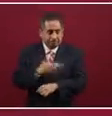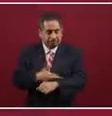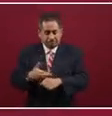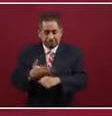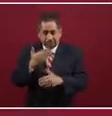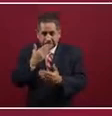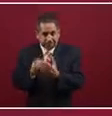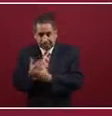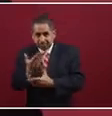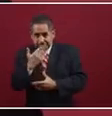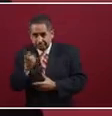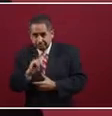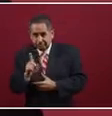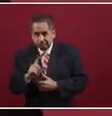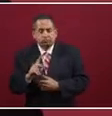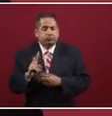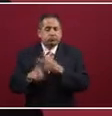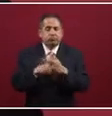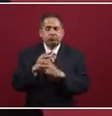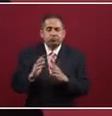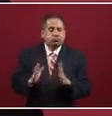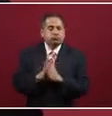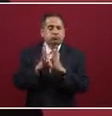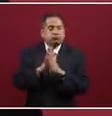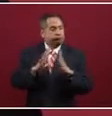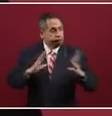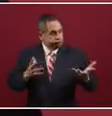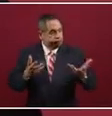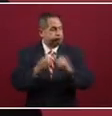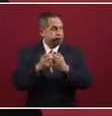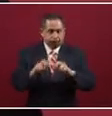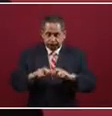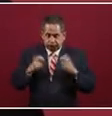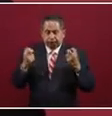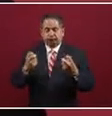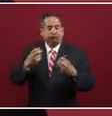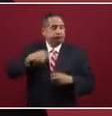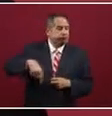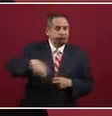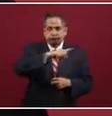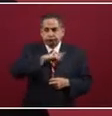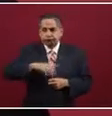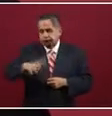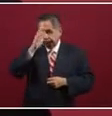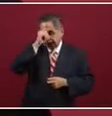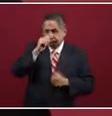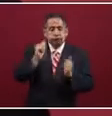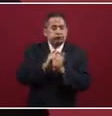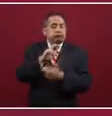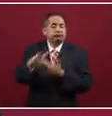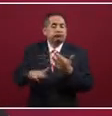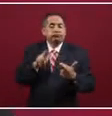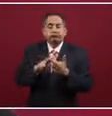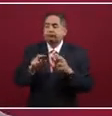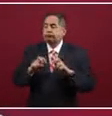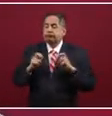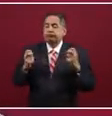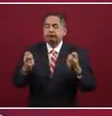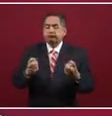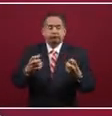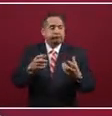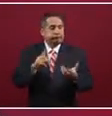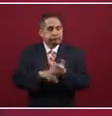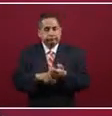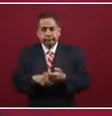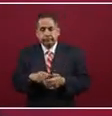resultados, tendríamos que participar en discusiones para un acuerdo que incluya el retorno